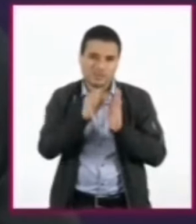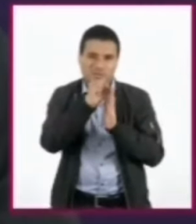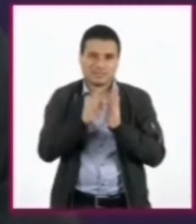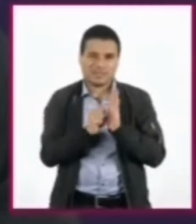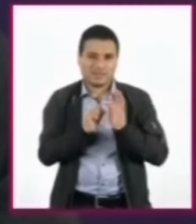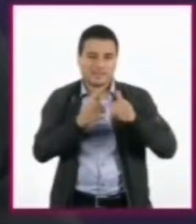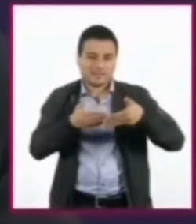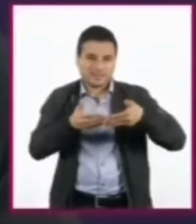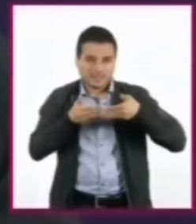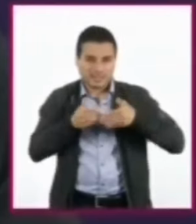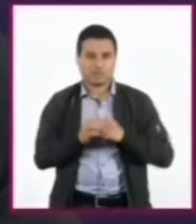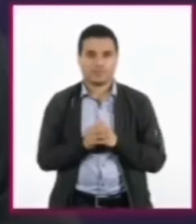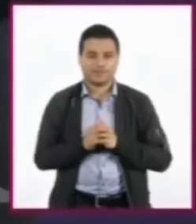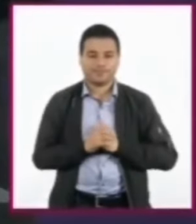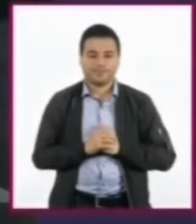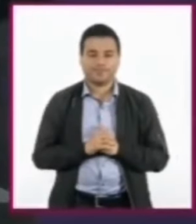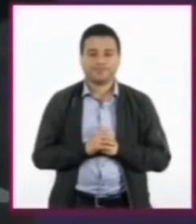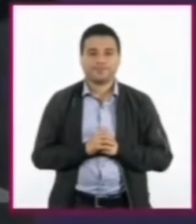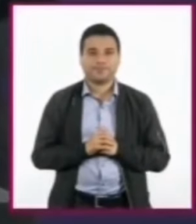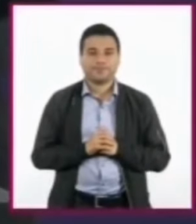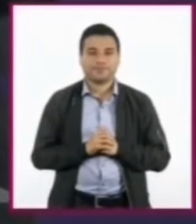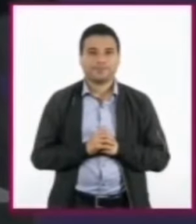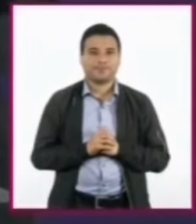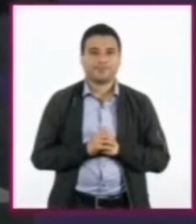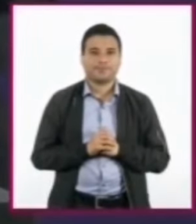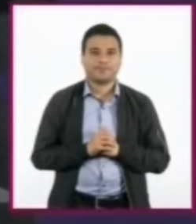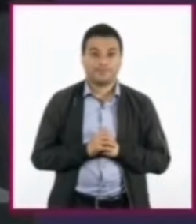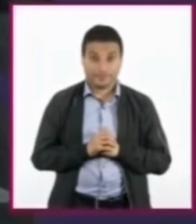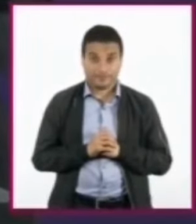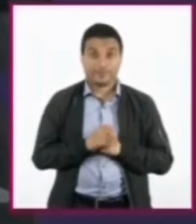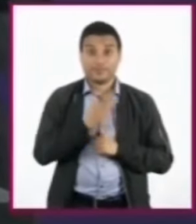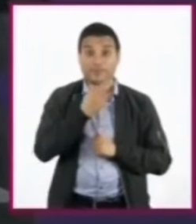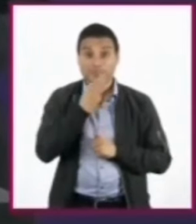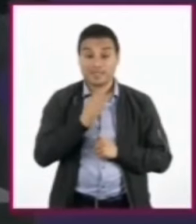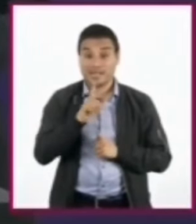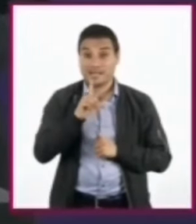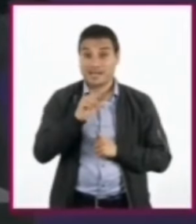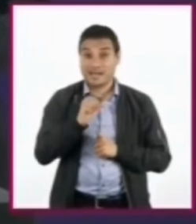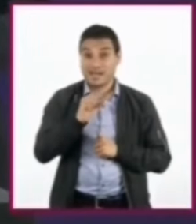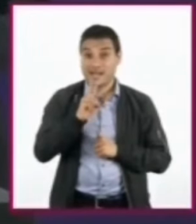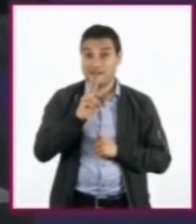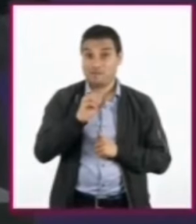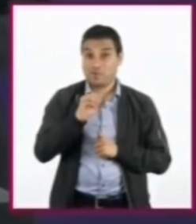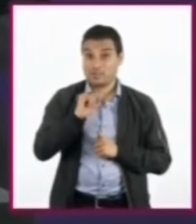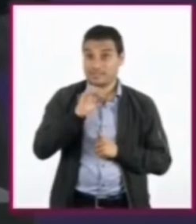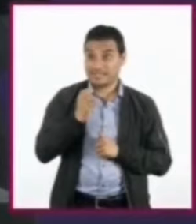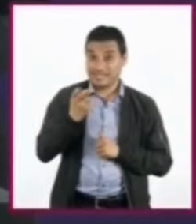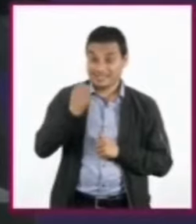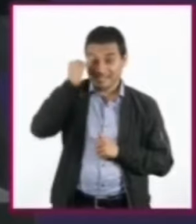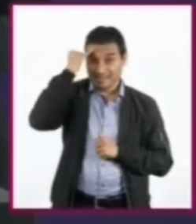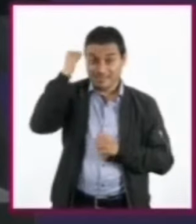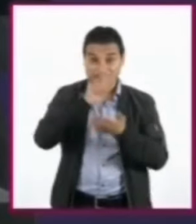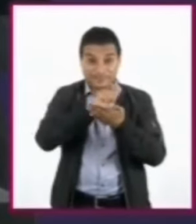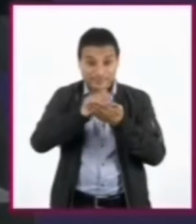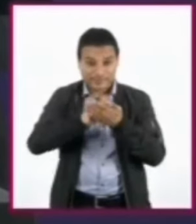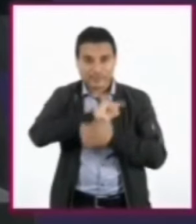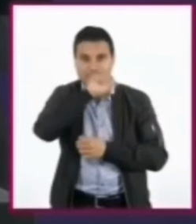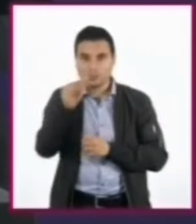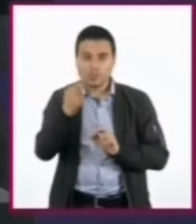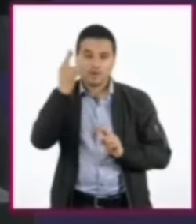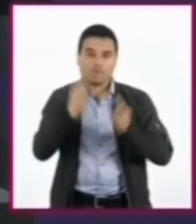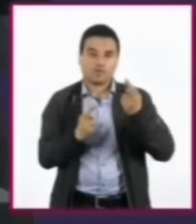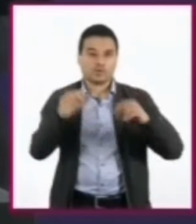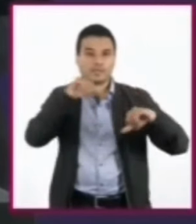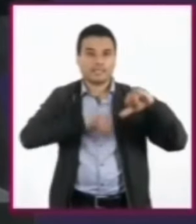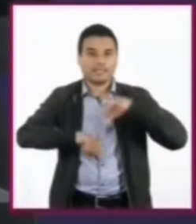de desprenderse un gas. Con Lavoisier ocurrió la primera revolución de la química debido